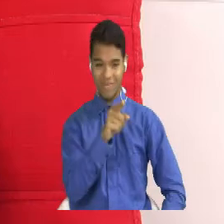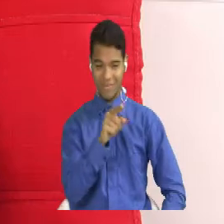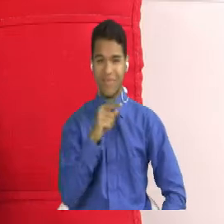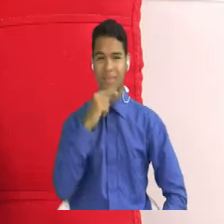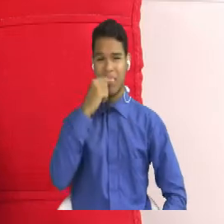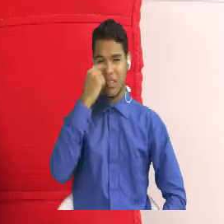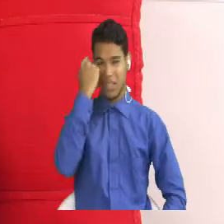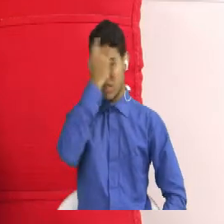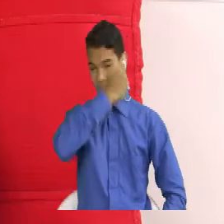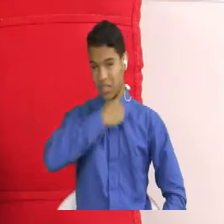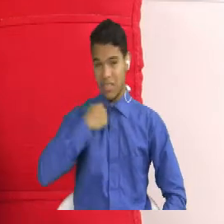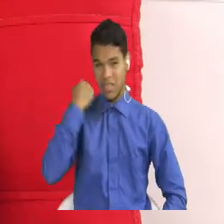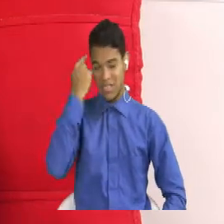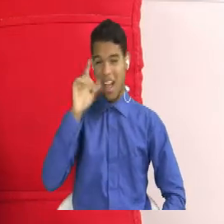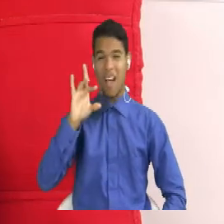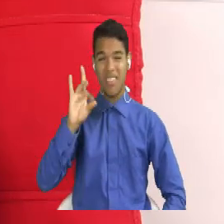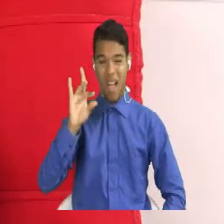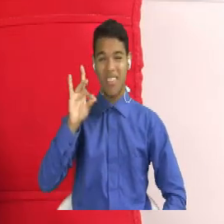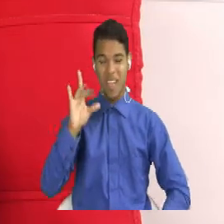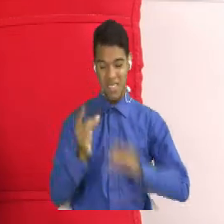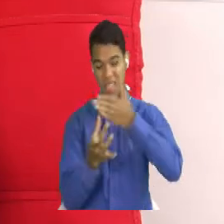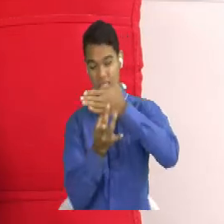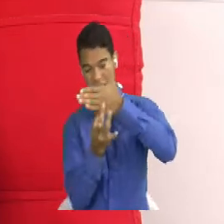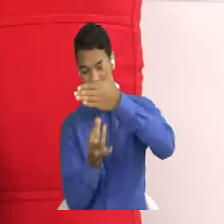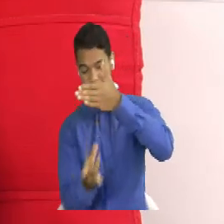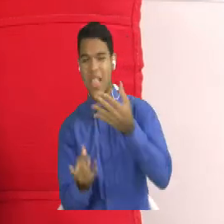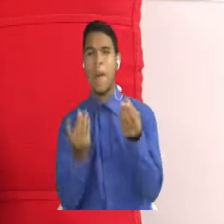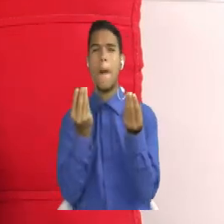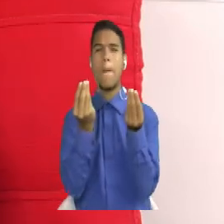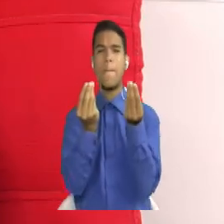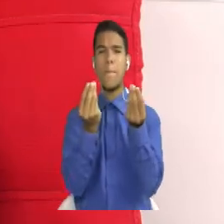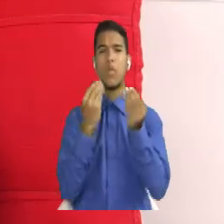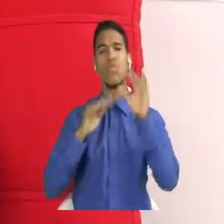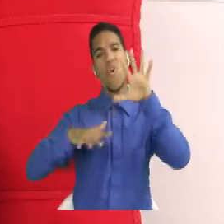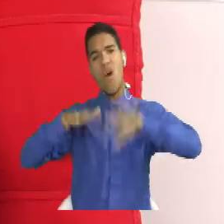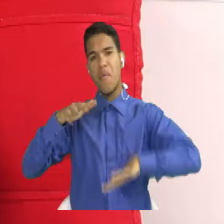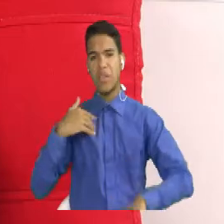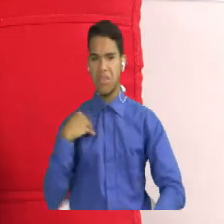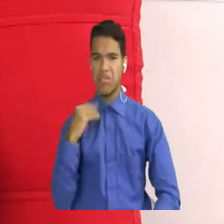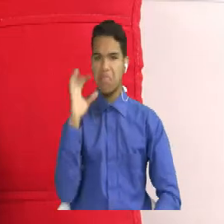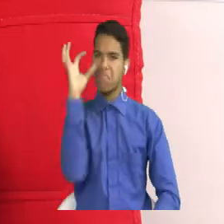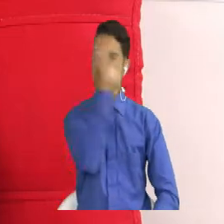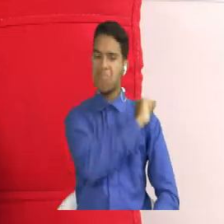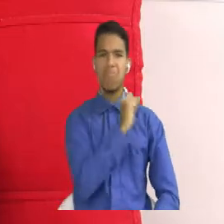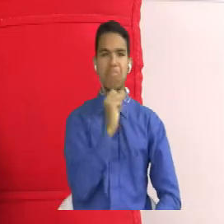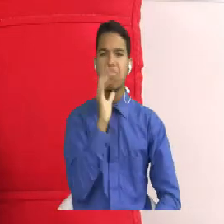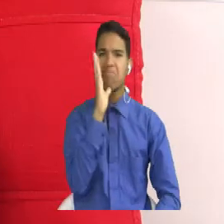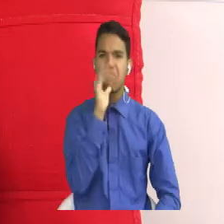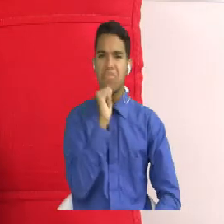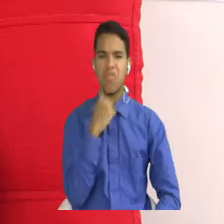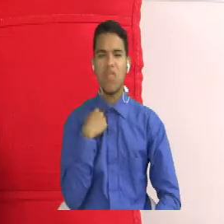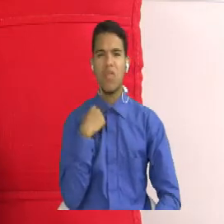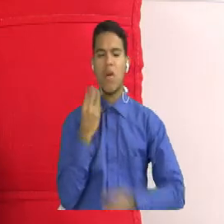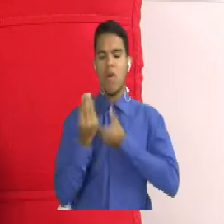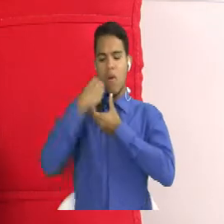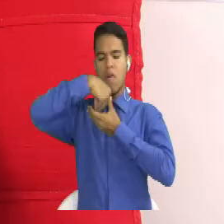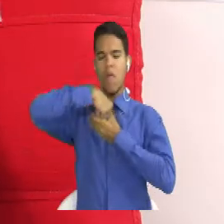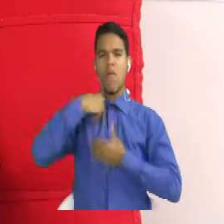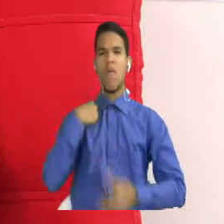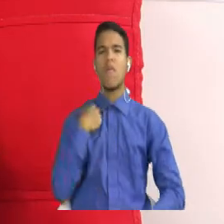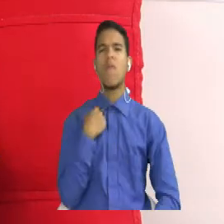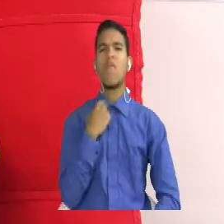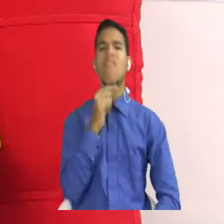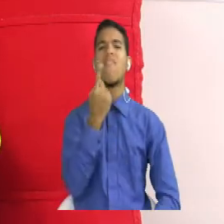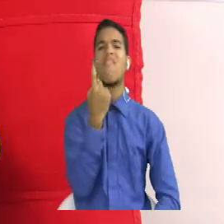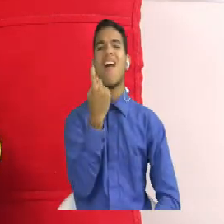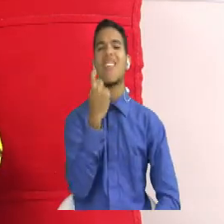tengo que tener unos cuidados especiales porque esas pieles grasas a veces no se detectan que tienen deshidratación, que presentan deshidratación, porque como